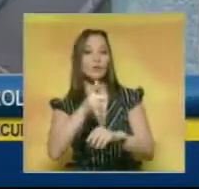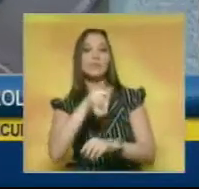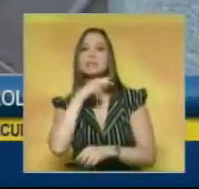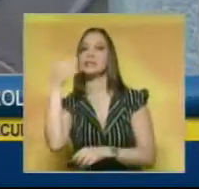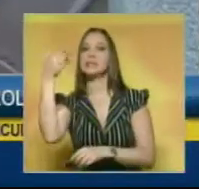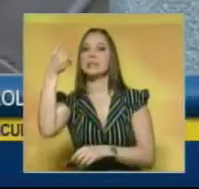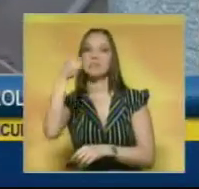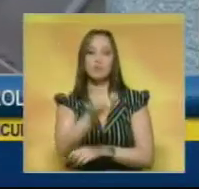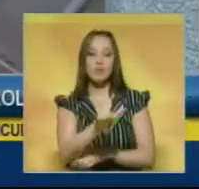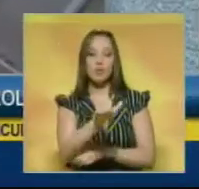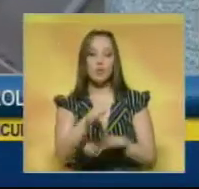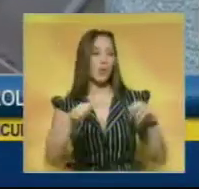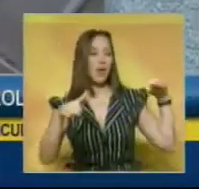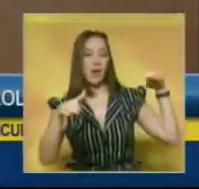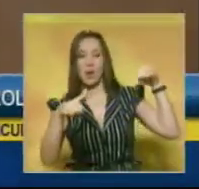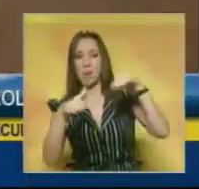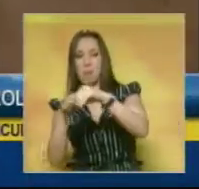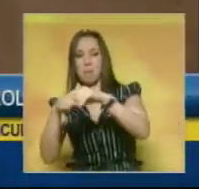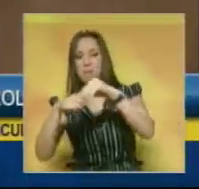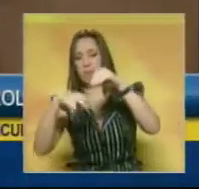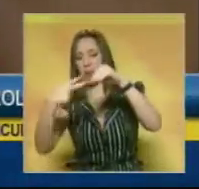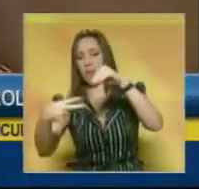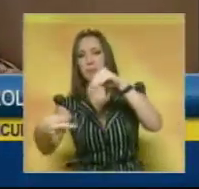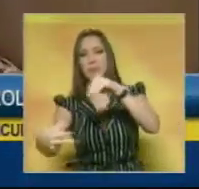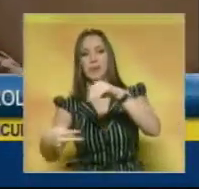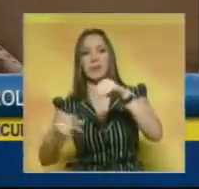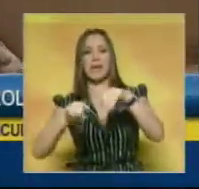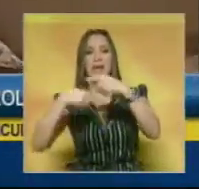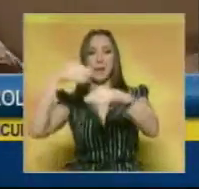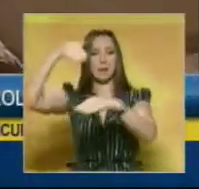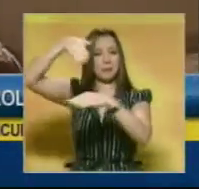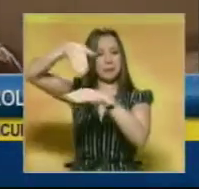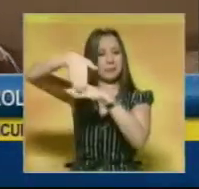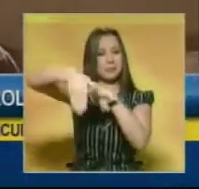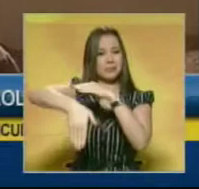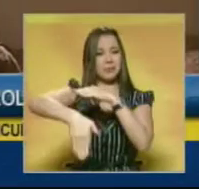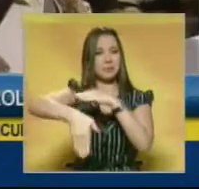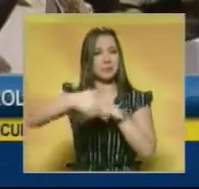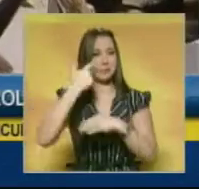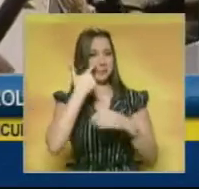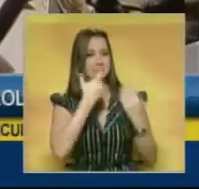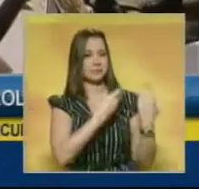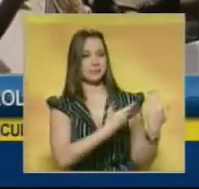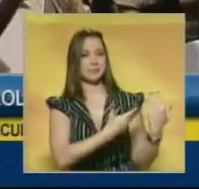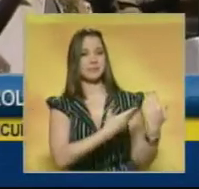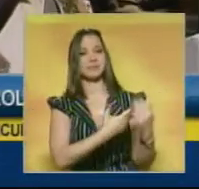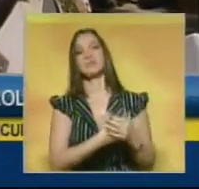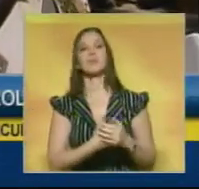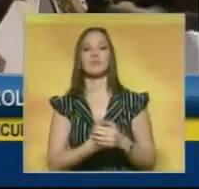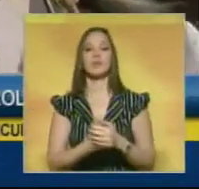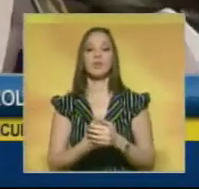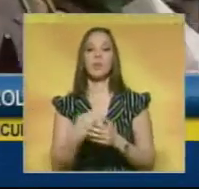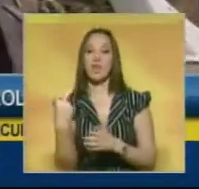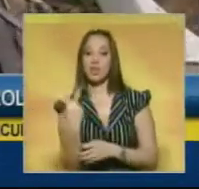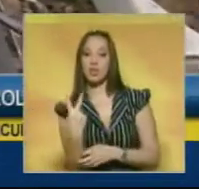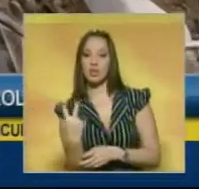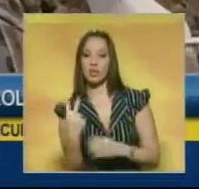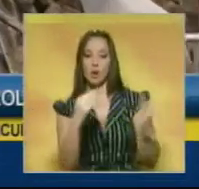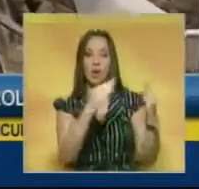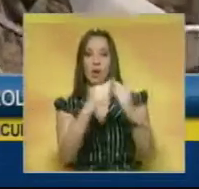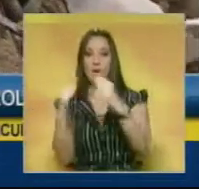murieron arrolladas por el vehículo de carga, que posteriormente cayó 50 metros al vacío por un barranco y se estrelló entre 2